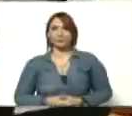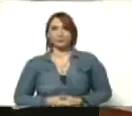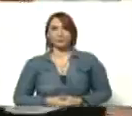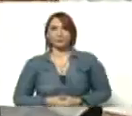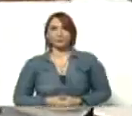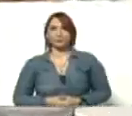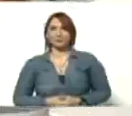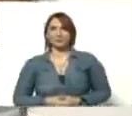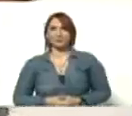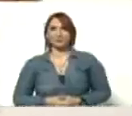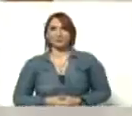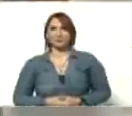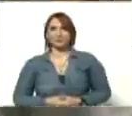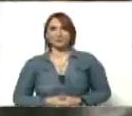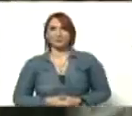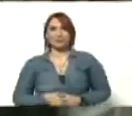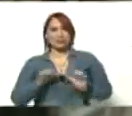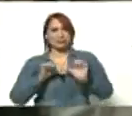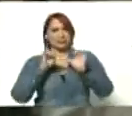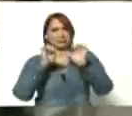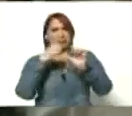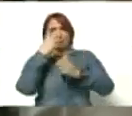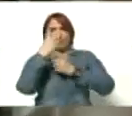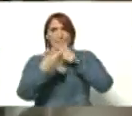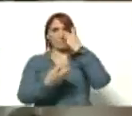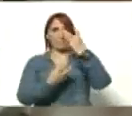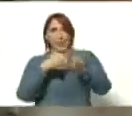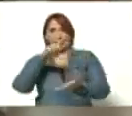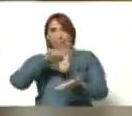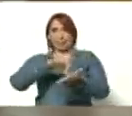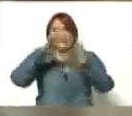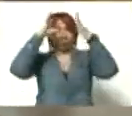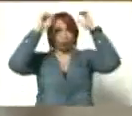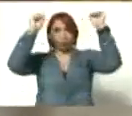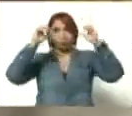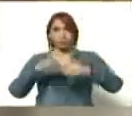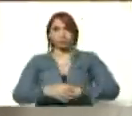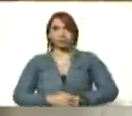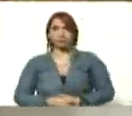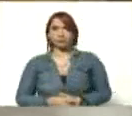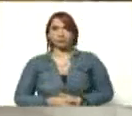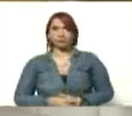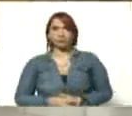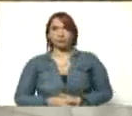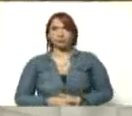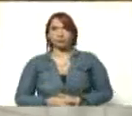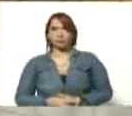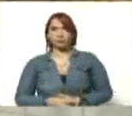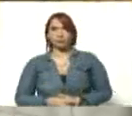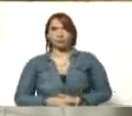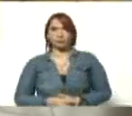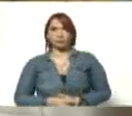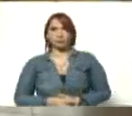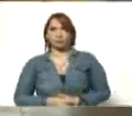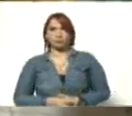Gracias. Gracias, amor. Bueno, seguimos nuestro recorrido por el Liceo Fermín Toro. Yo quería